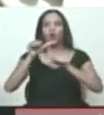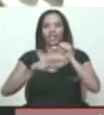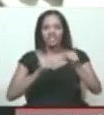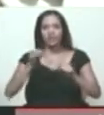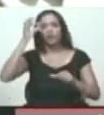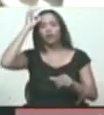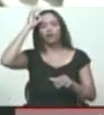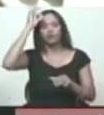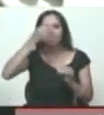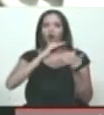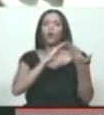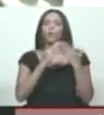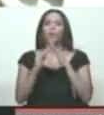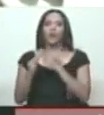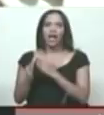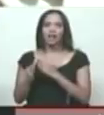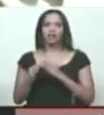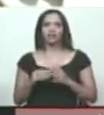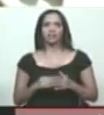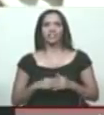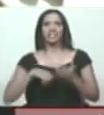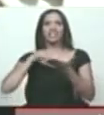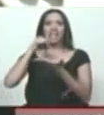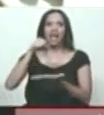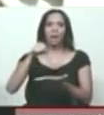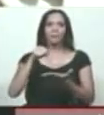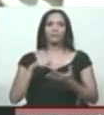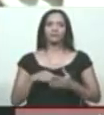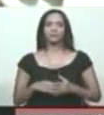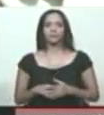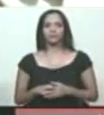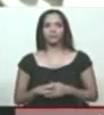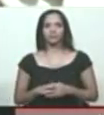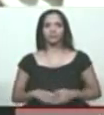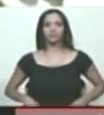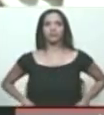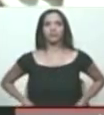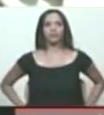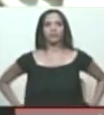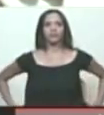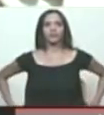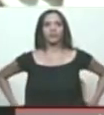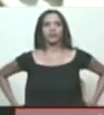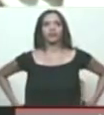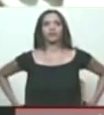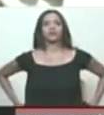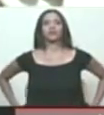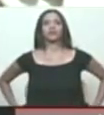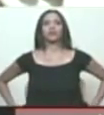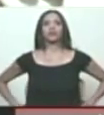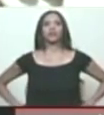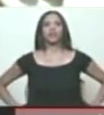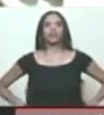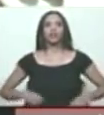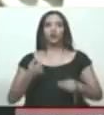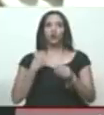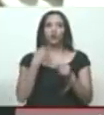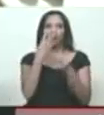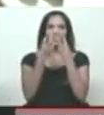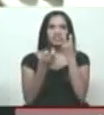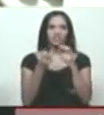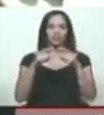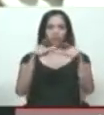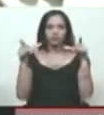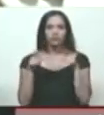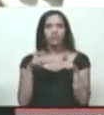consejos comunales, CLAP, ¿no? Está funcionando. Yo ayer estuve recorriendo algunos lugares de la Gran